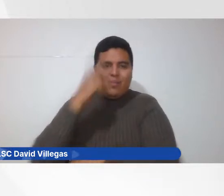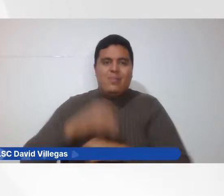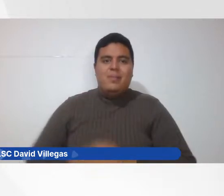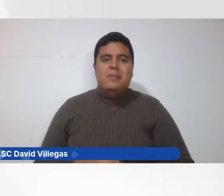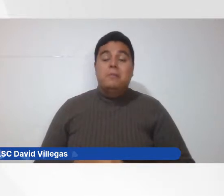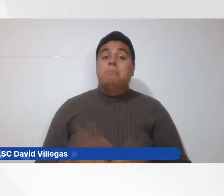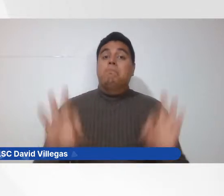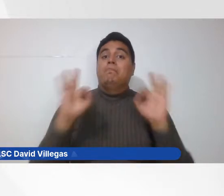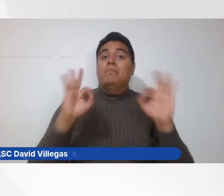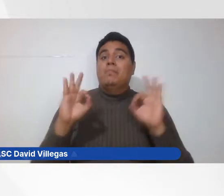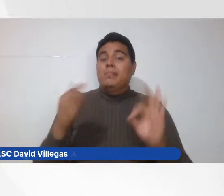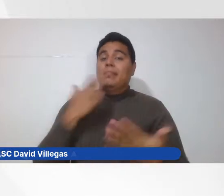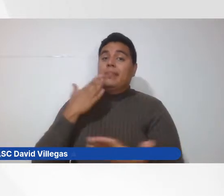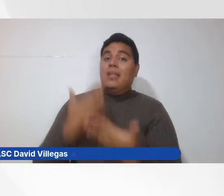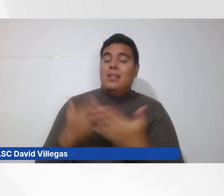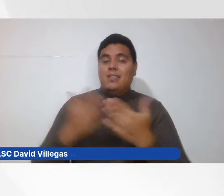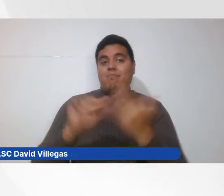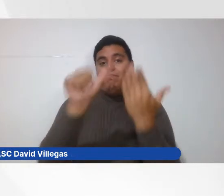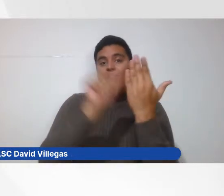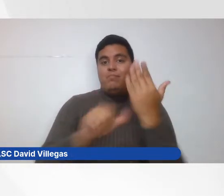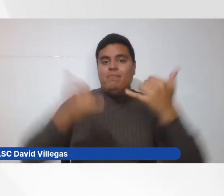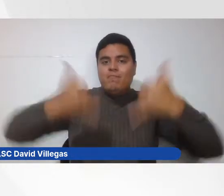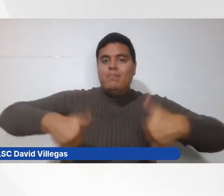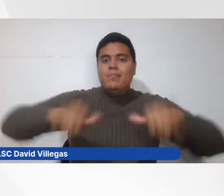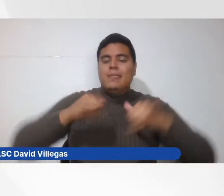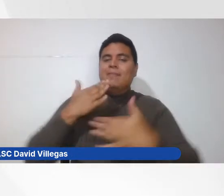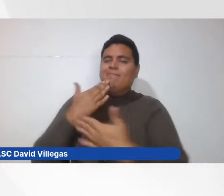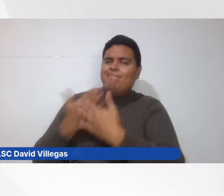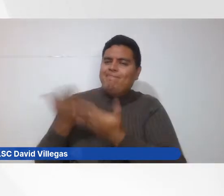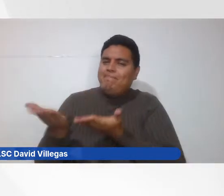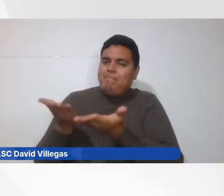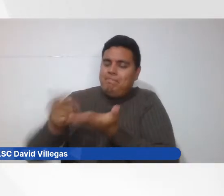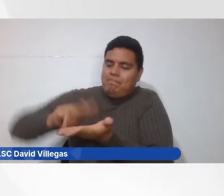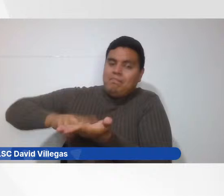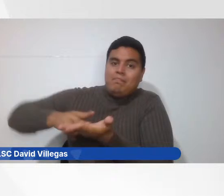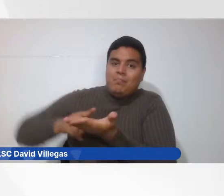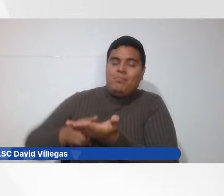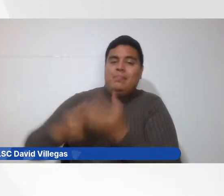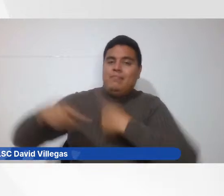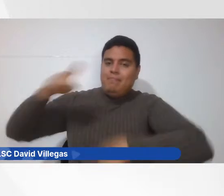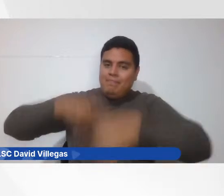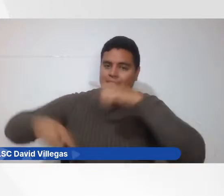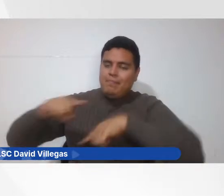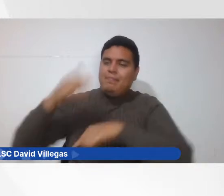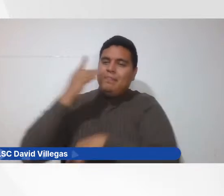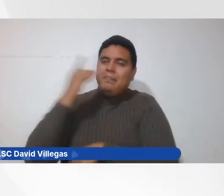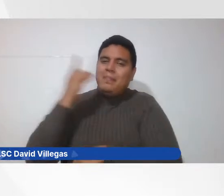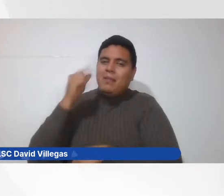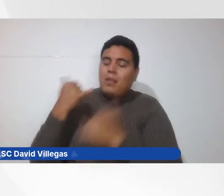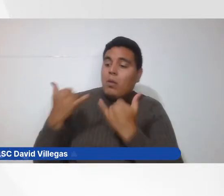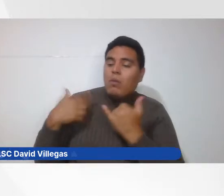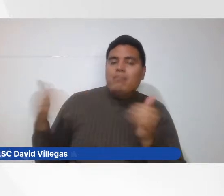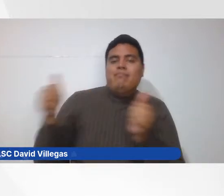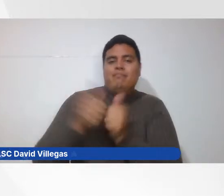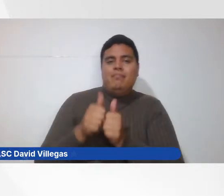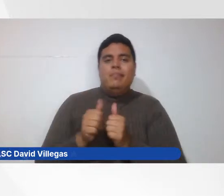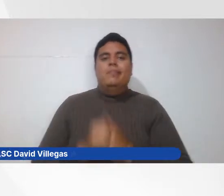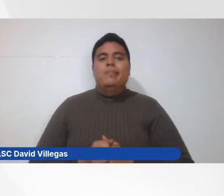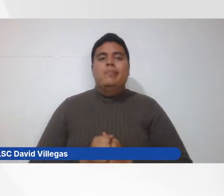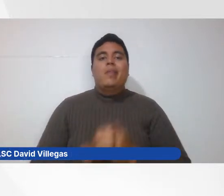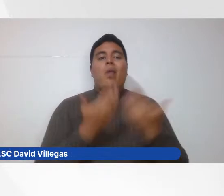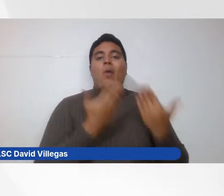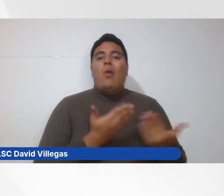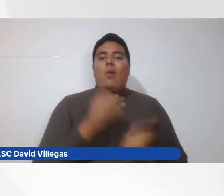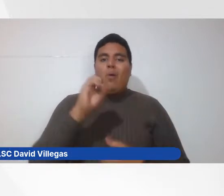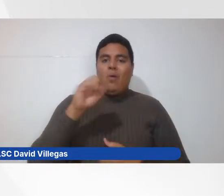día de hoy. Muchísimas gracias a David Villegas por ser intérprete de lengua de señas colombiana que nos acompañó el día de hoy. Óscar Eduardo Palma,